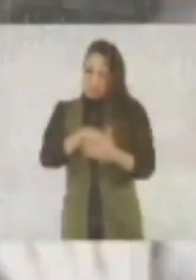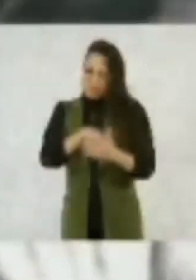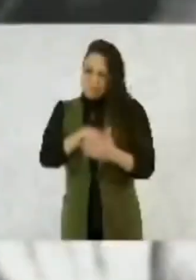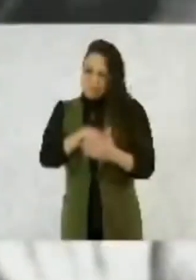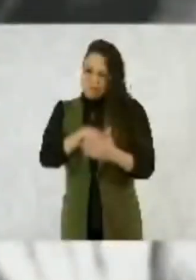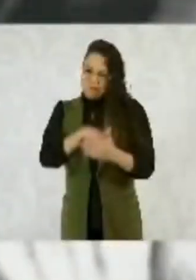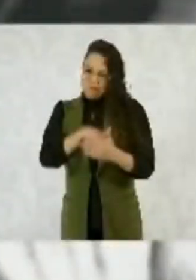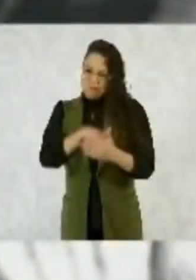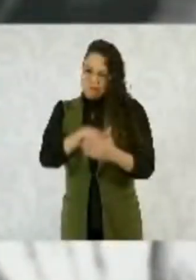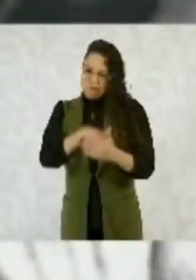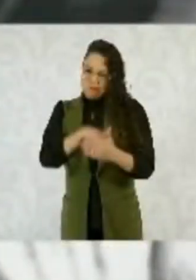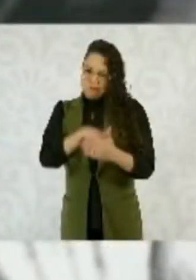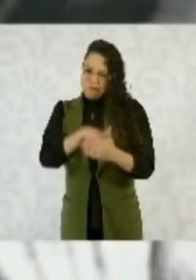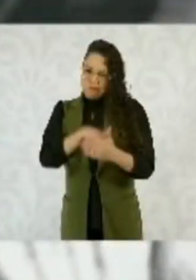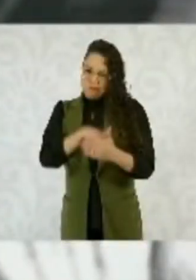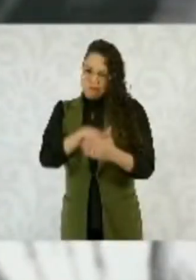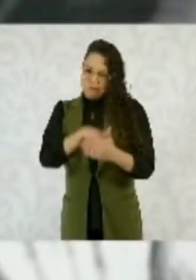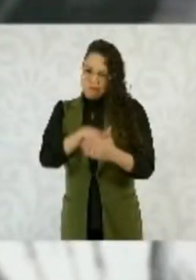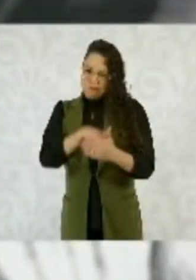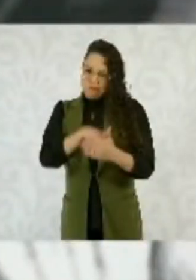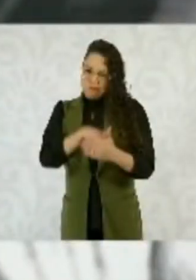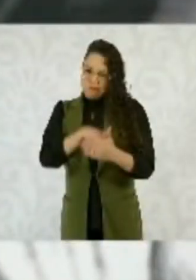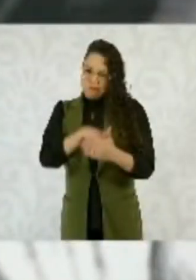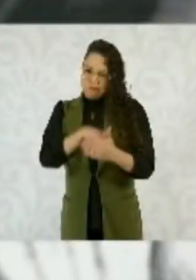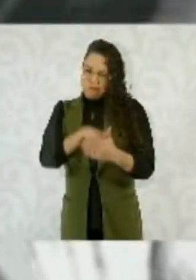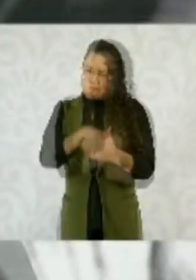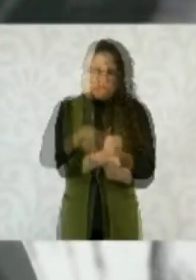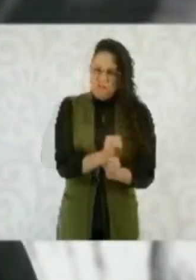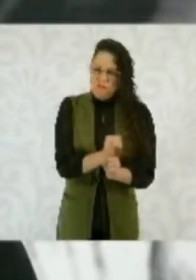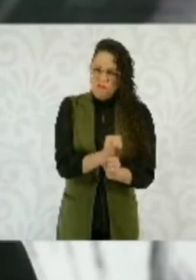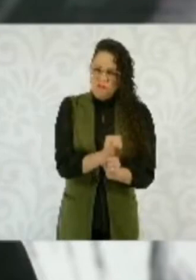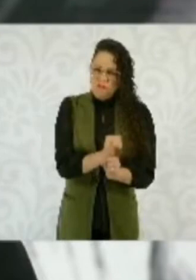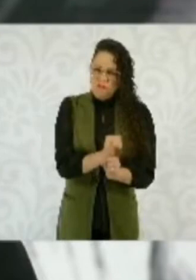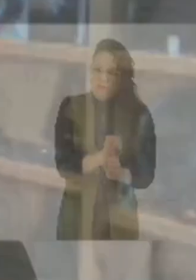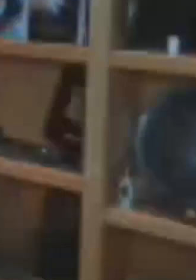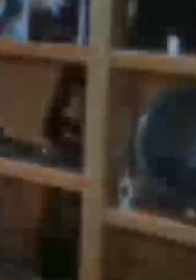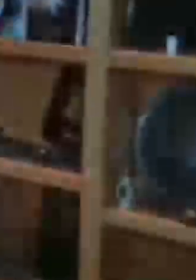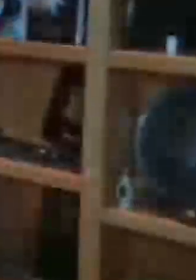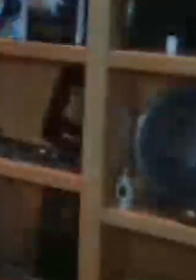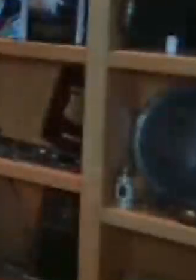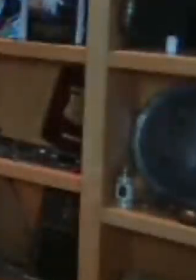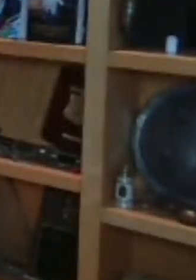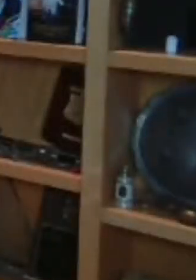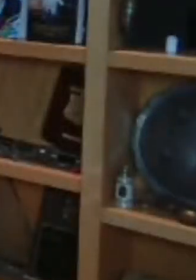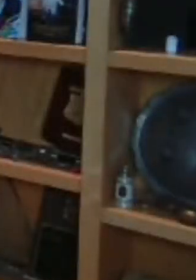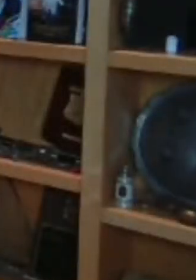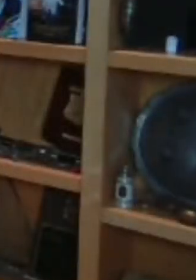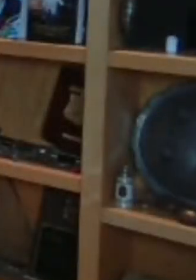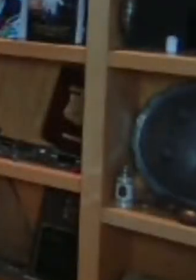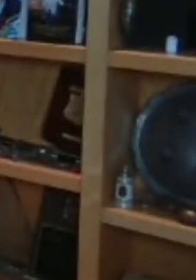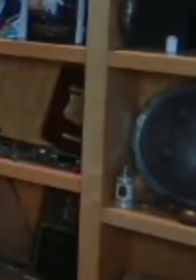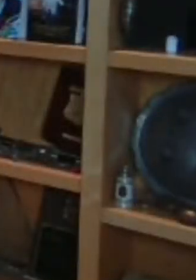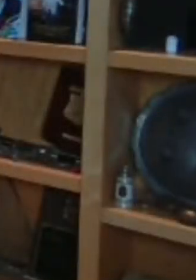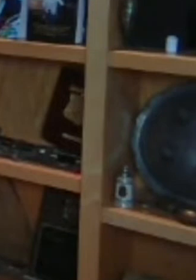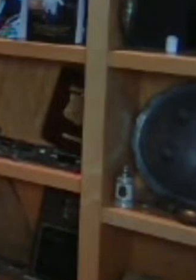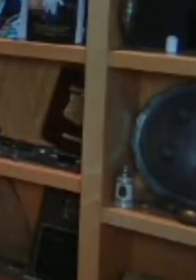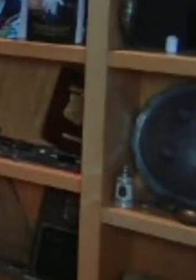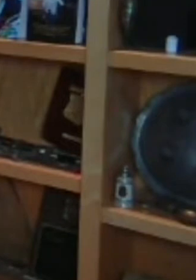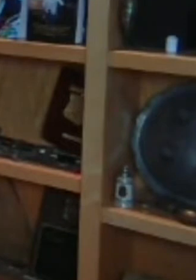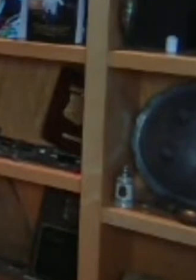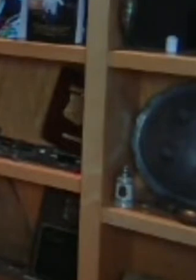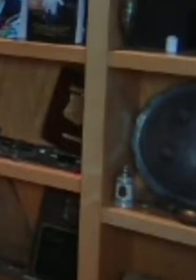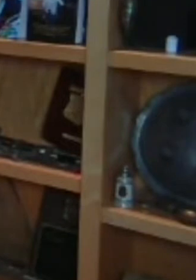caía. No, te voy a llegar a eso. Entonces regresaron